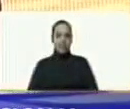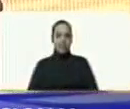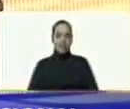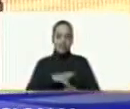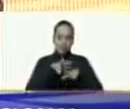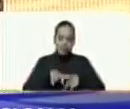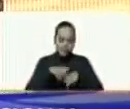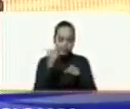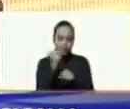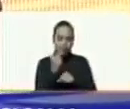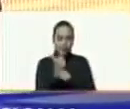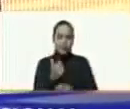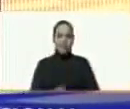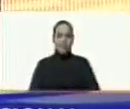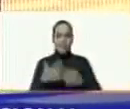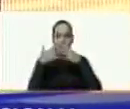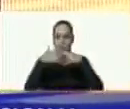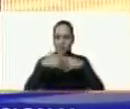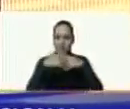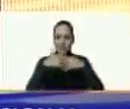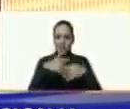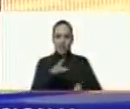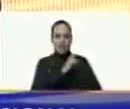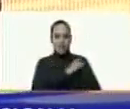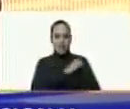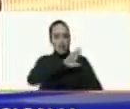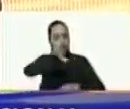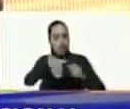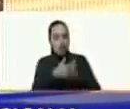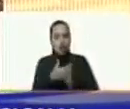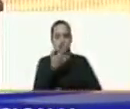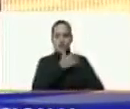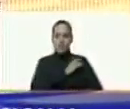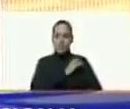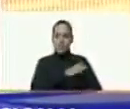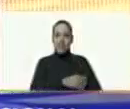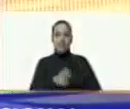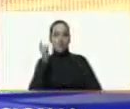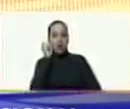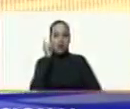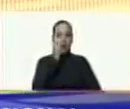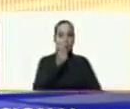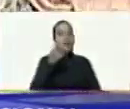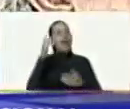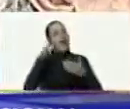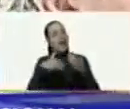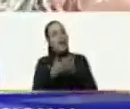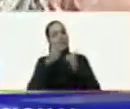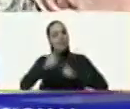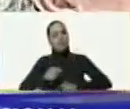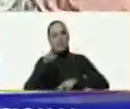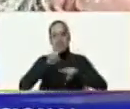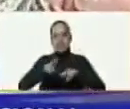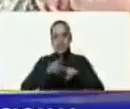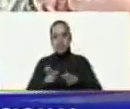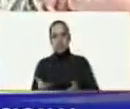del empresario de Chile, de todo Chile, del hombre, de la mujer, hasta de los niños, hasta de